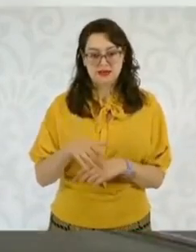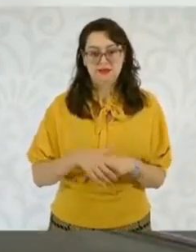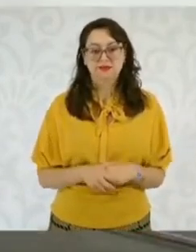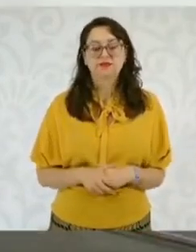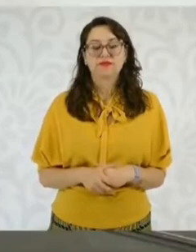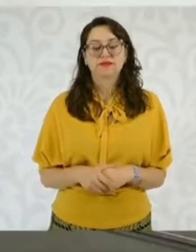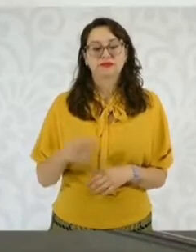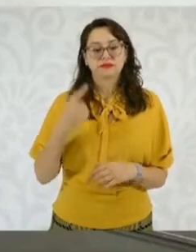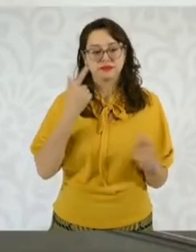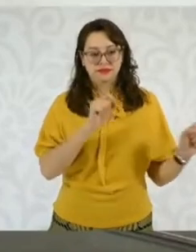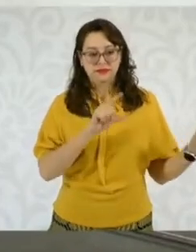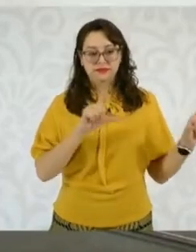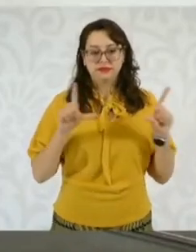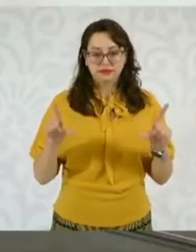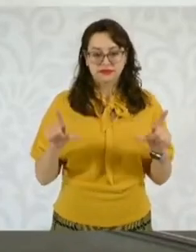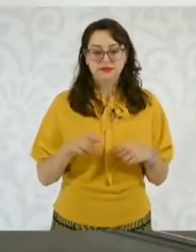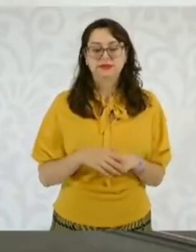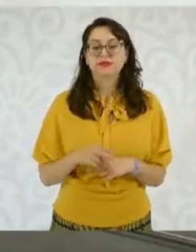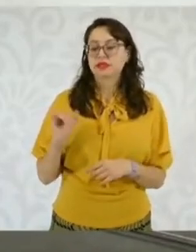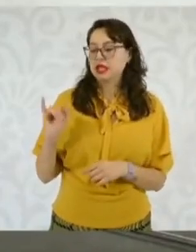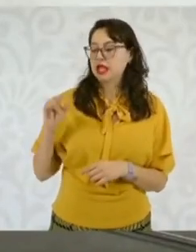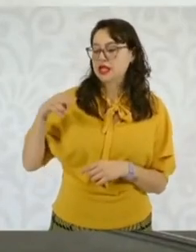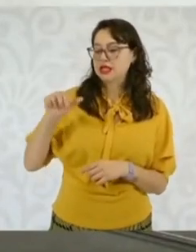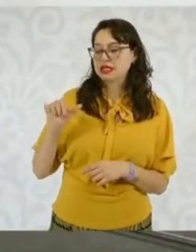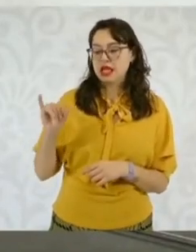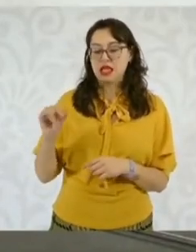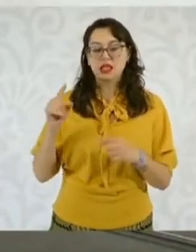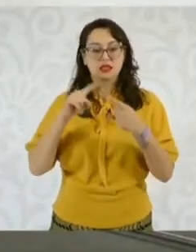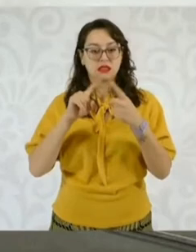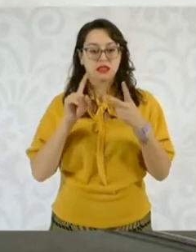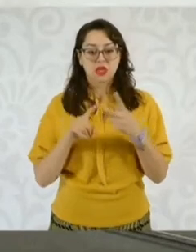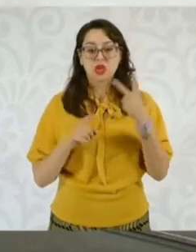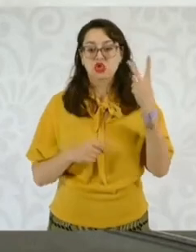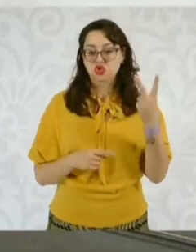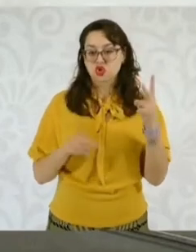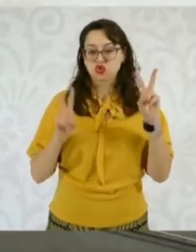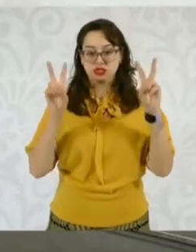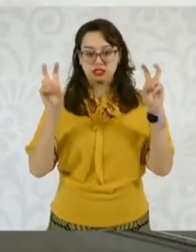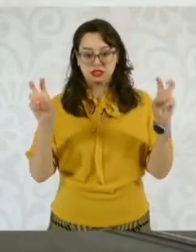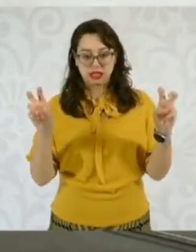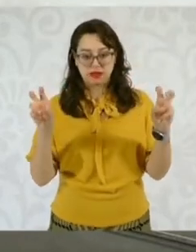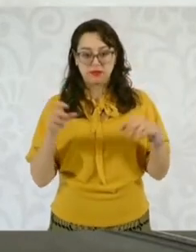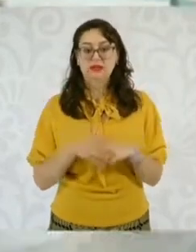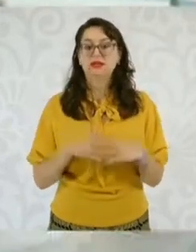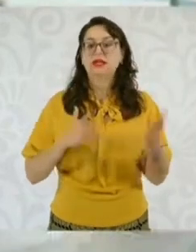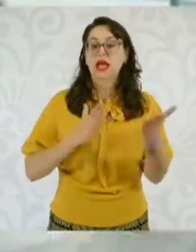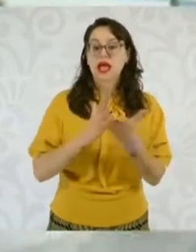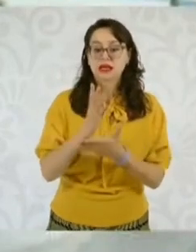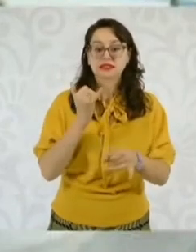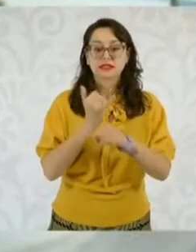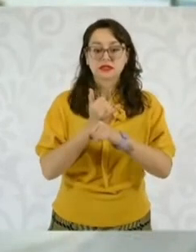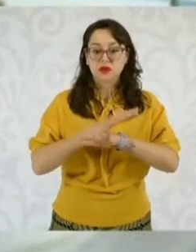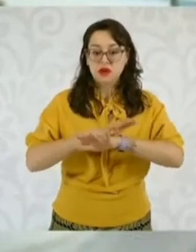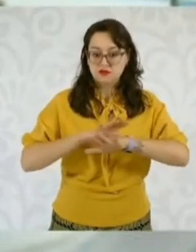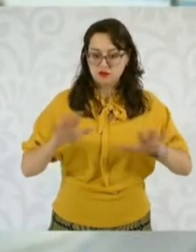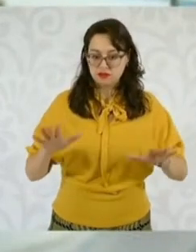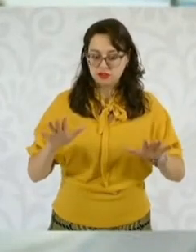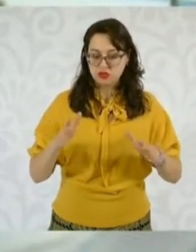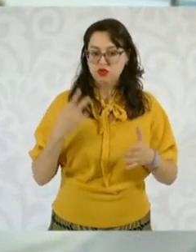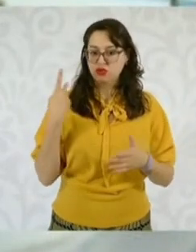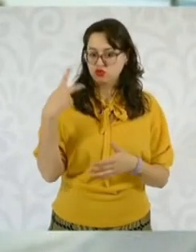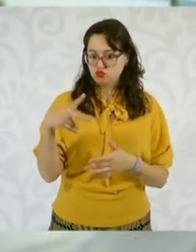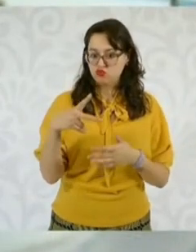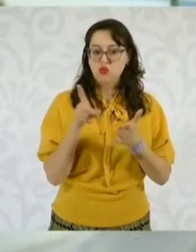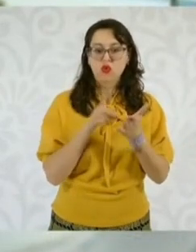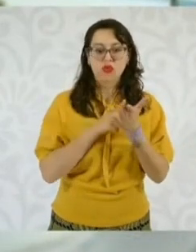tiene básicamente dos tareas principales, que es el garantizar el derecho al acceso a la información y garantizar el